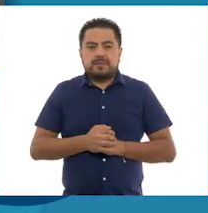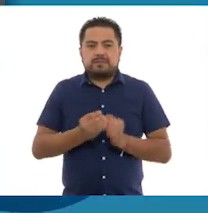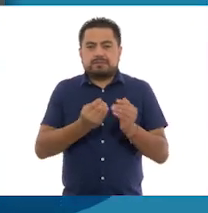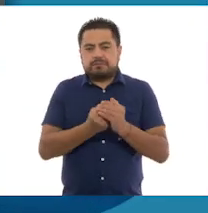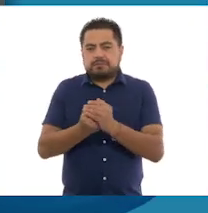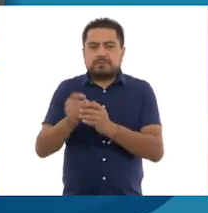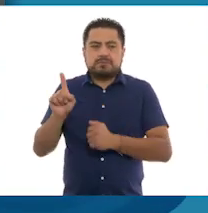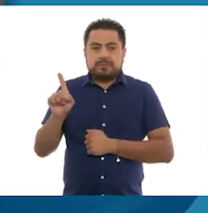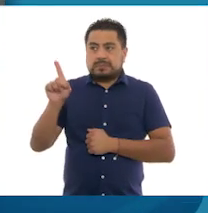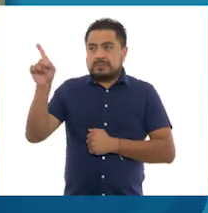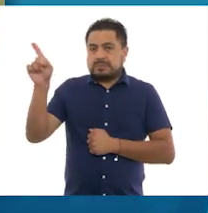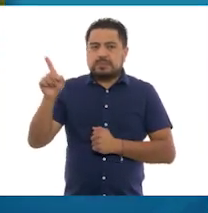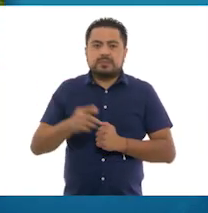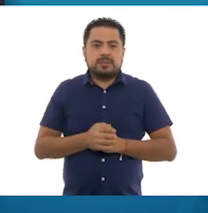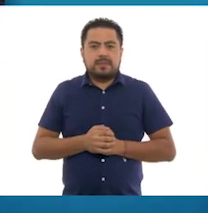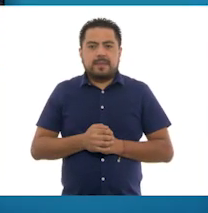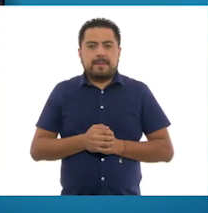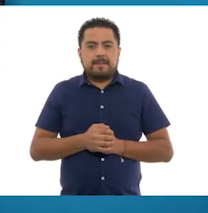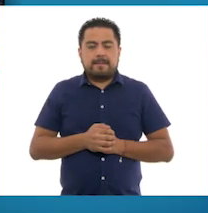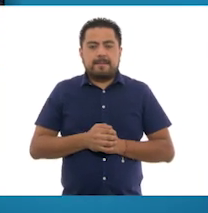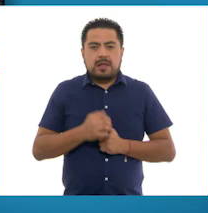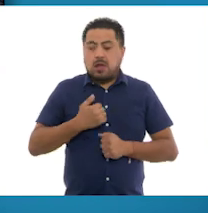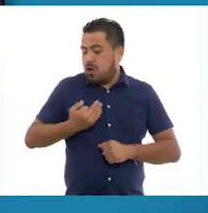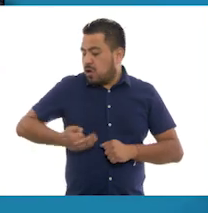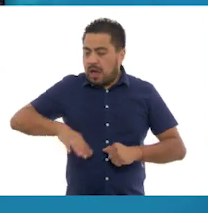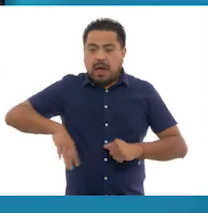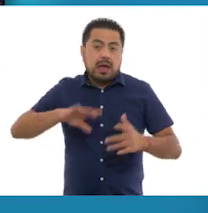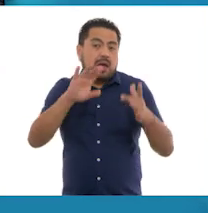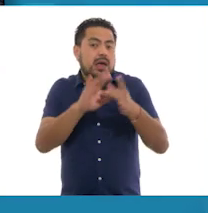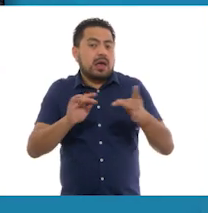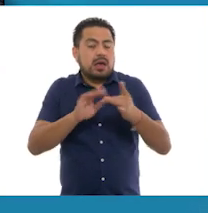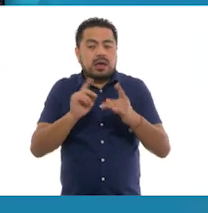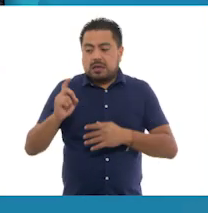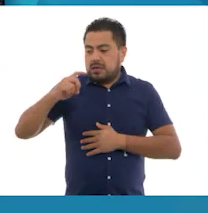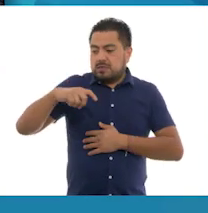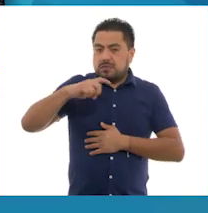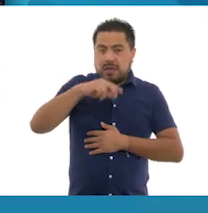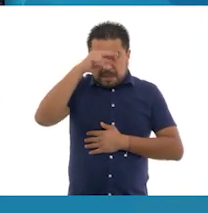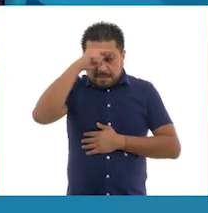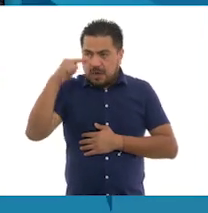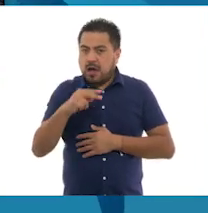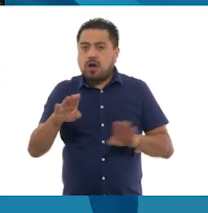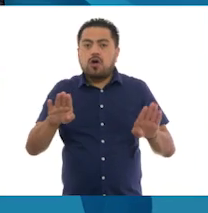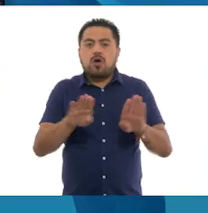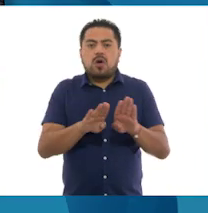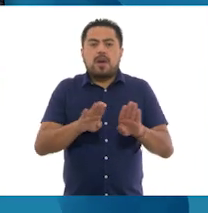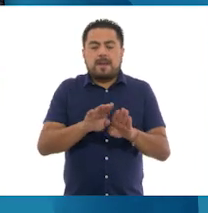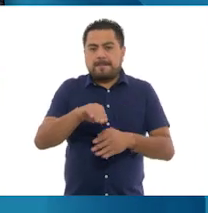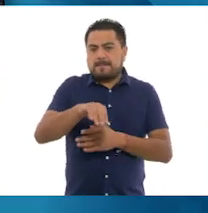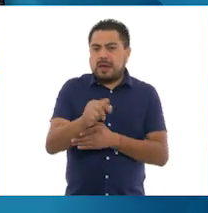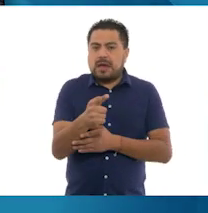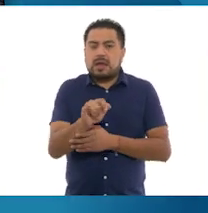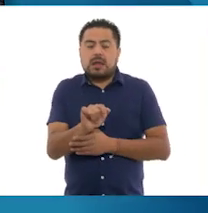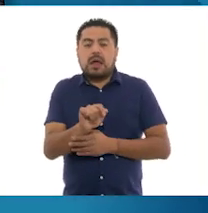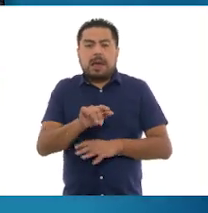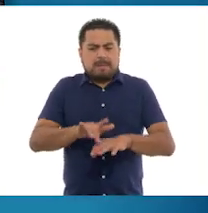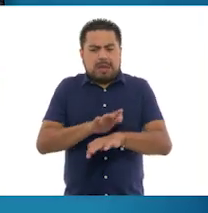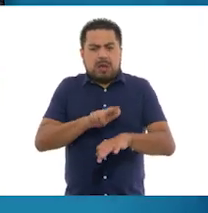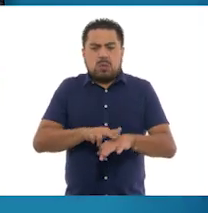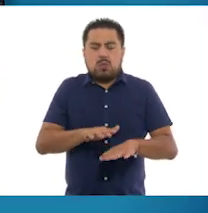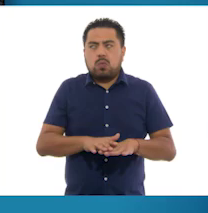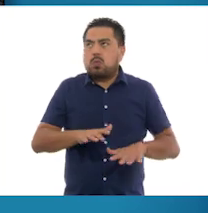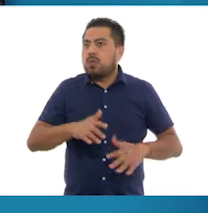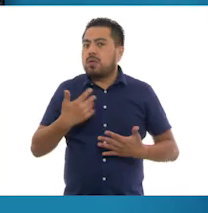Alexornis antecedens. Cabe mencionar que los dinosaurios con cresta de México, como el Magnapaulia, son los de mayor tamaño